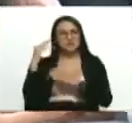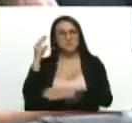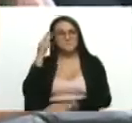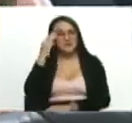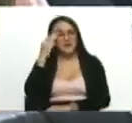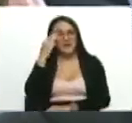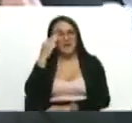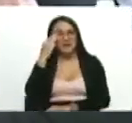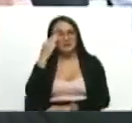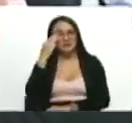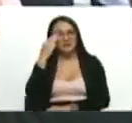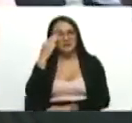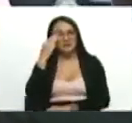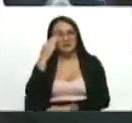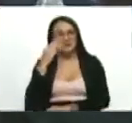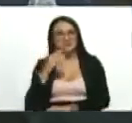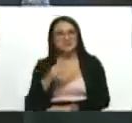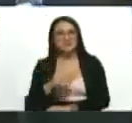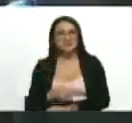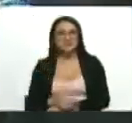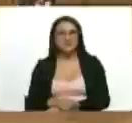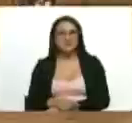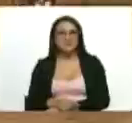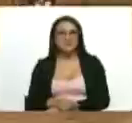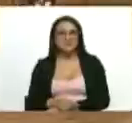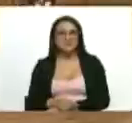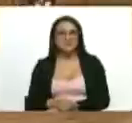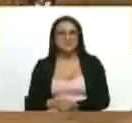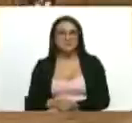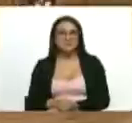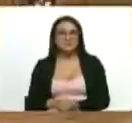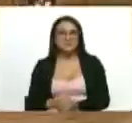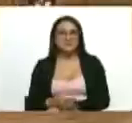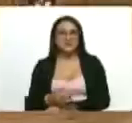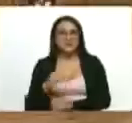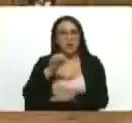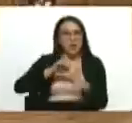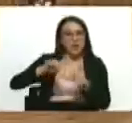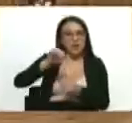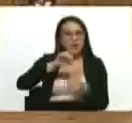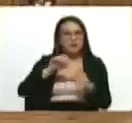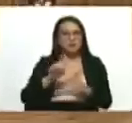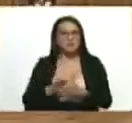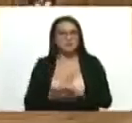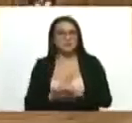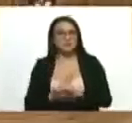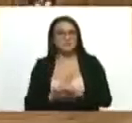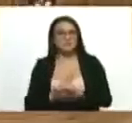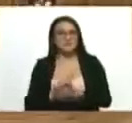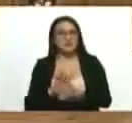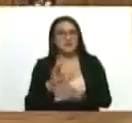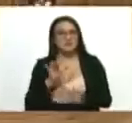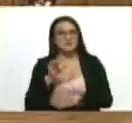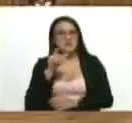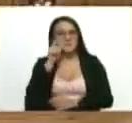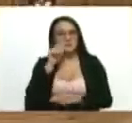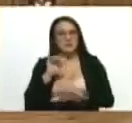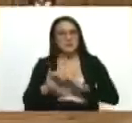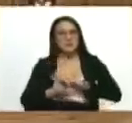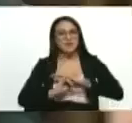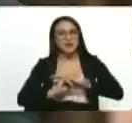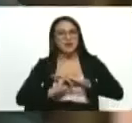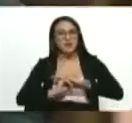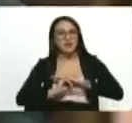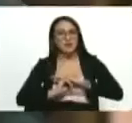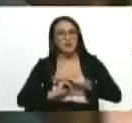piratas, corsarios y lord, esa es la evolución, ¿no?, sobre todo de los británicos, ¿no?